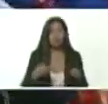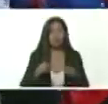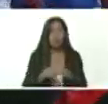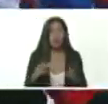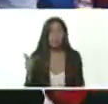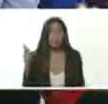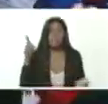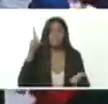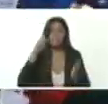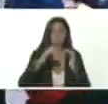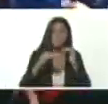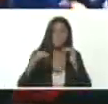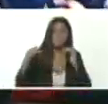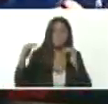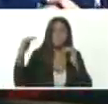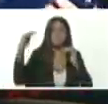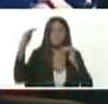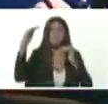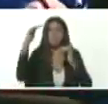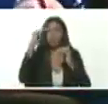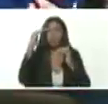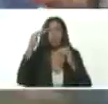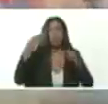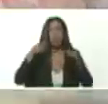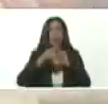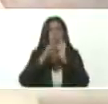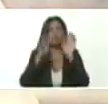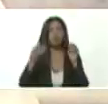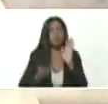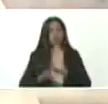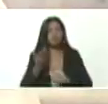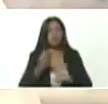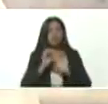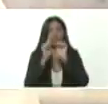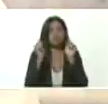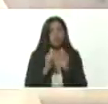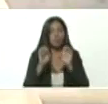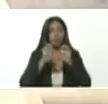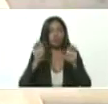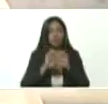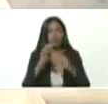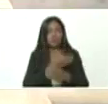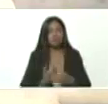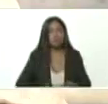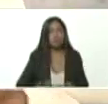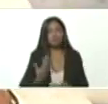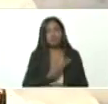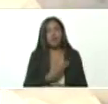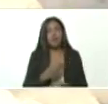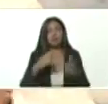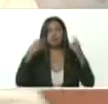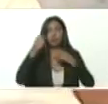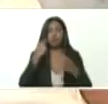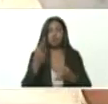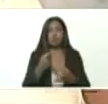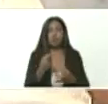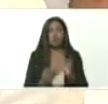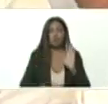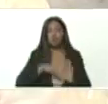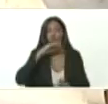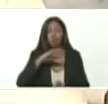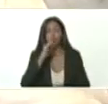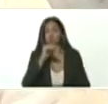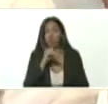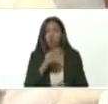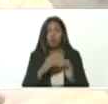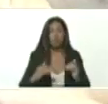un salto cualitativo importante en el sistema educativo. El presidente Chávez nos dijo, no es suficiente